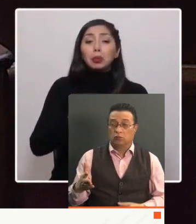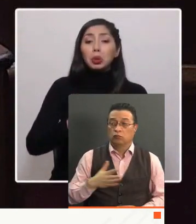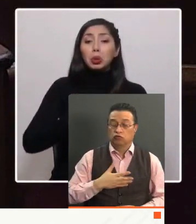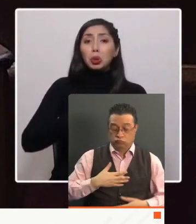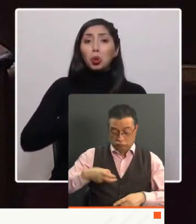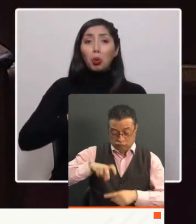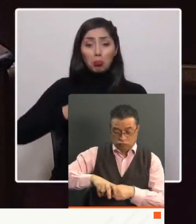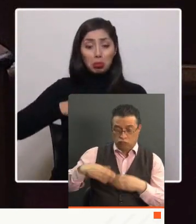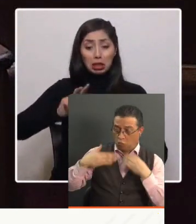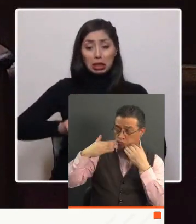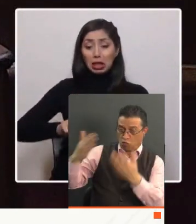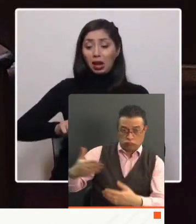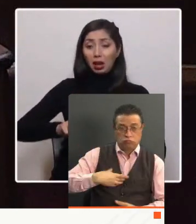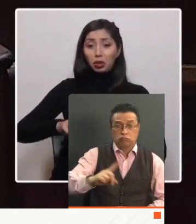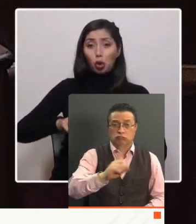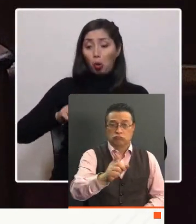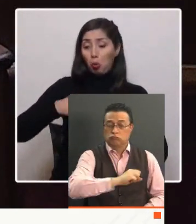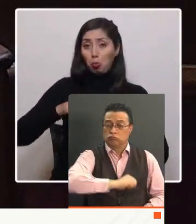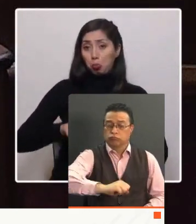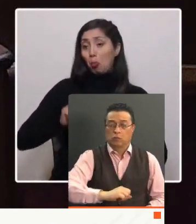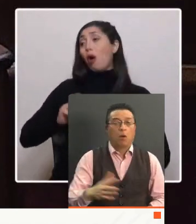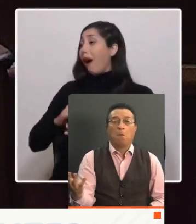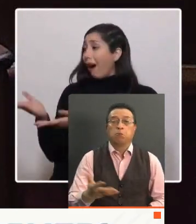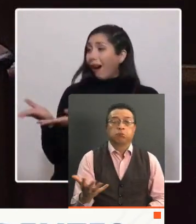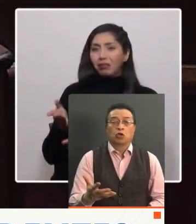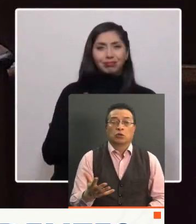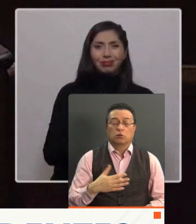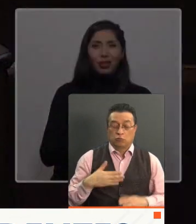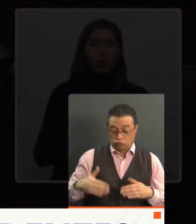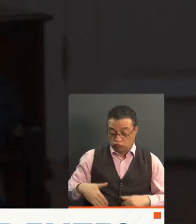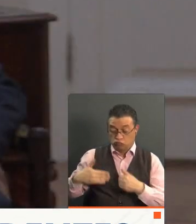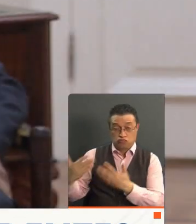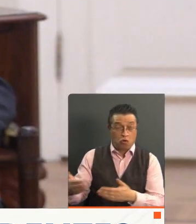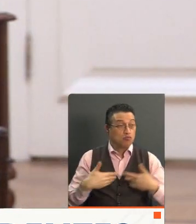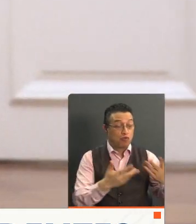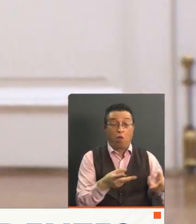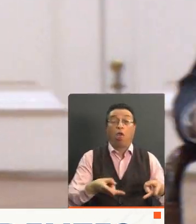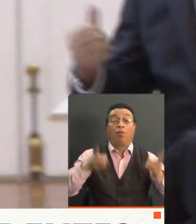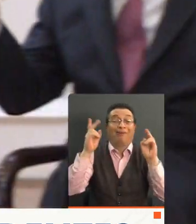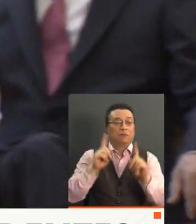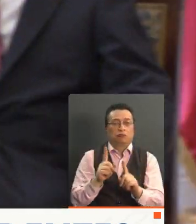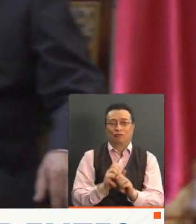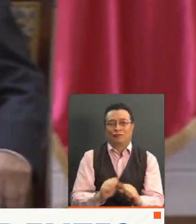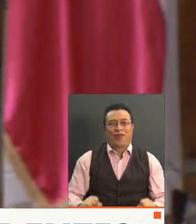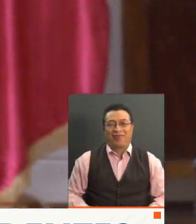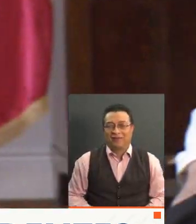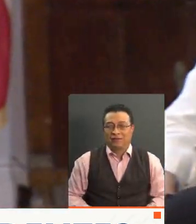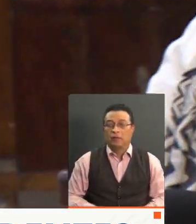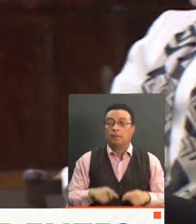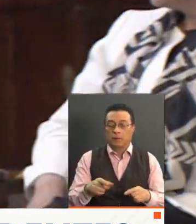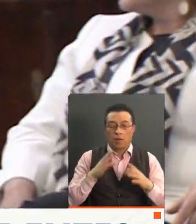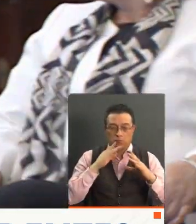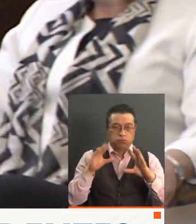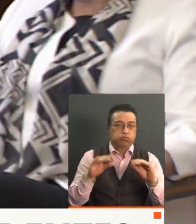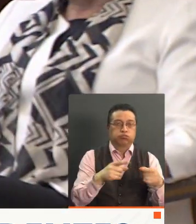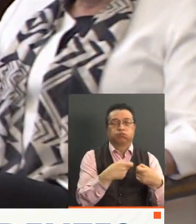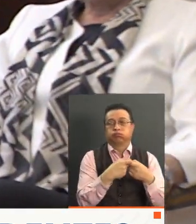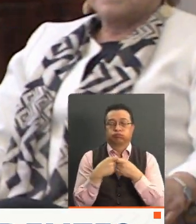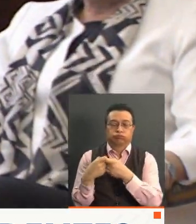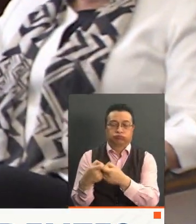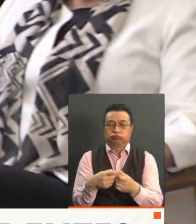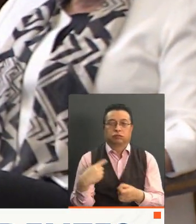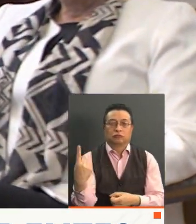silla, porque es indelegable, señores convencionales. Polémica que fue comentario obligado en los círculos de